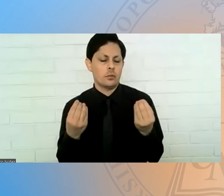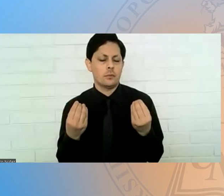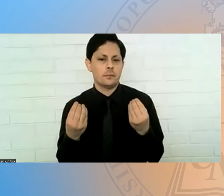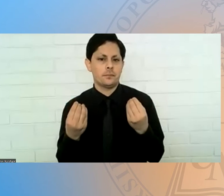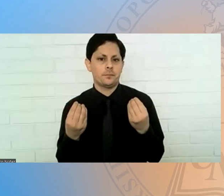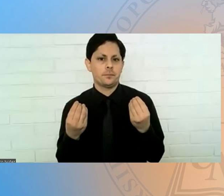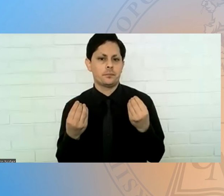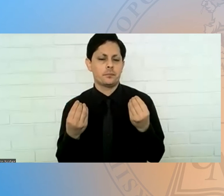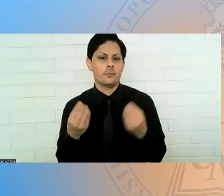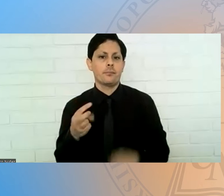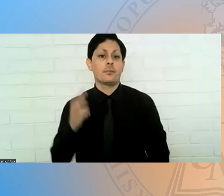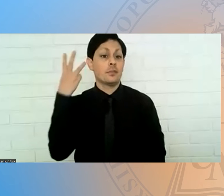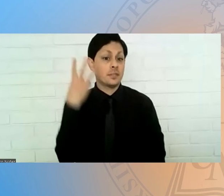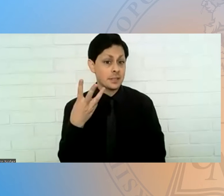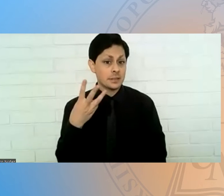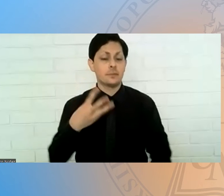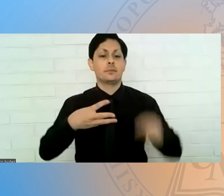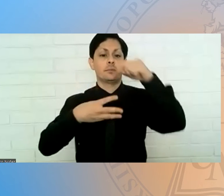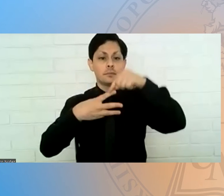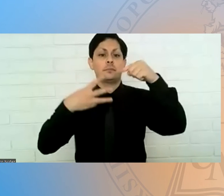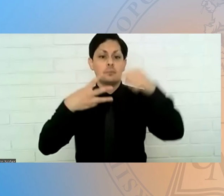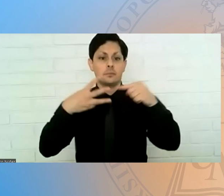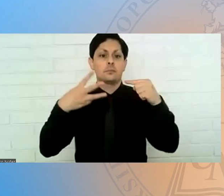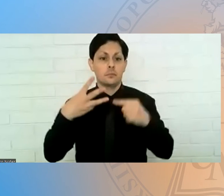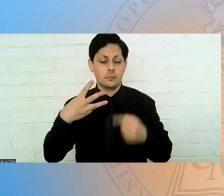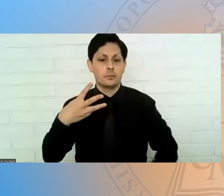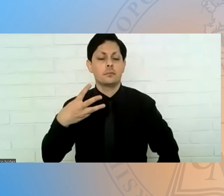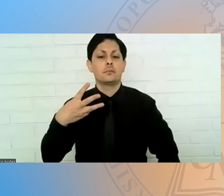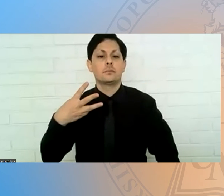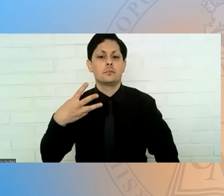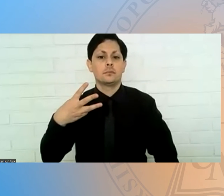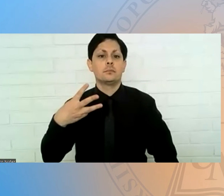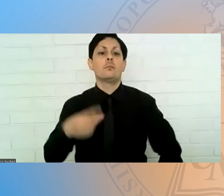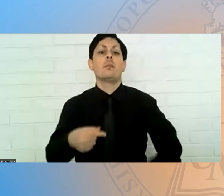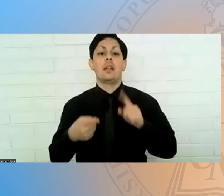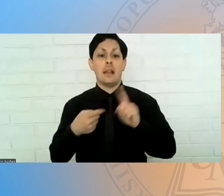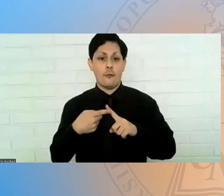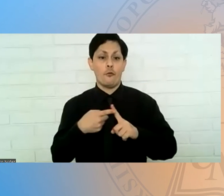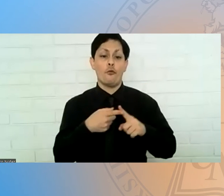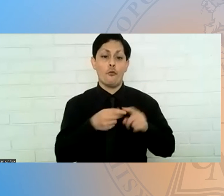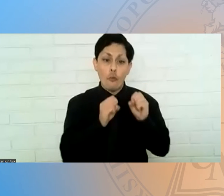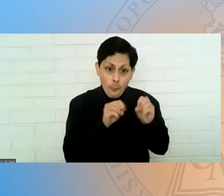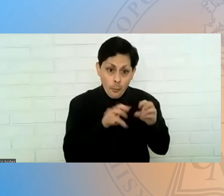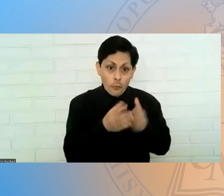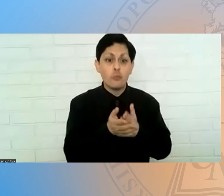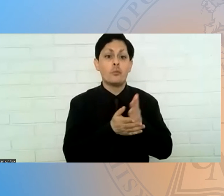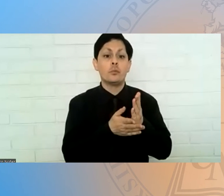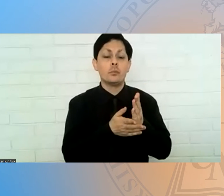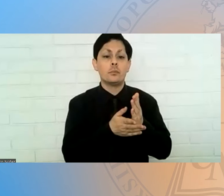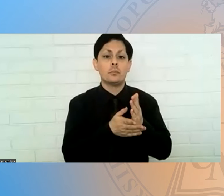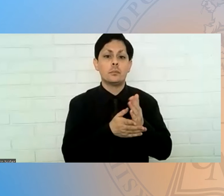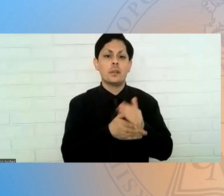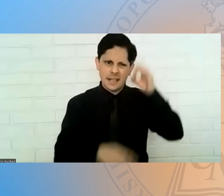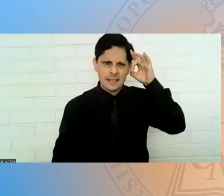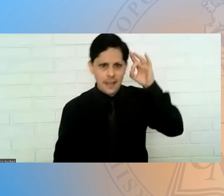emociones, son tres aspectos que si partieran fuerte en la formación inicial constituirían parte de un